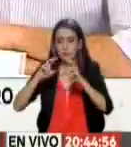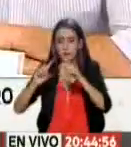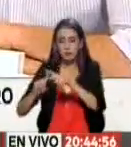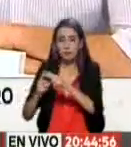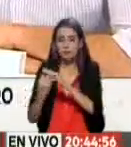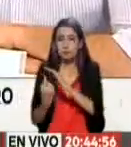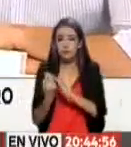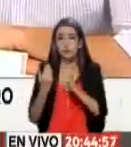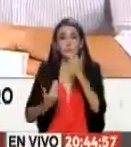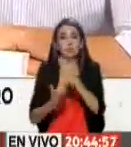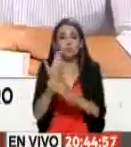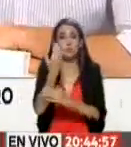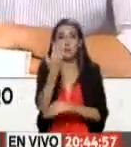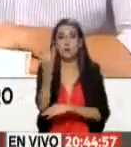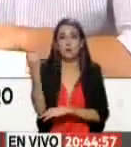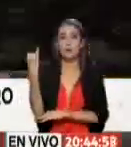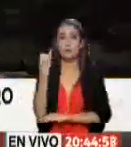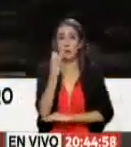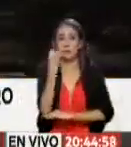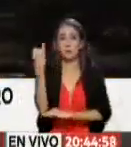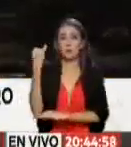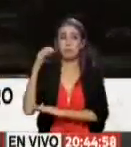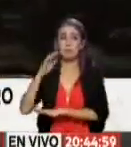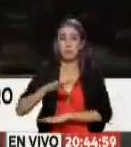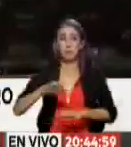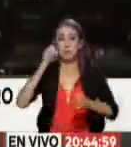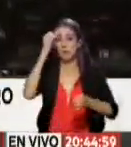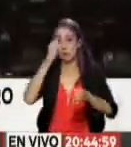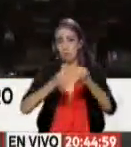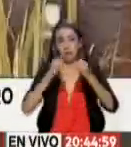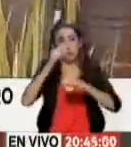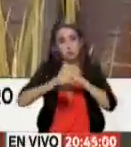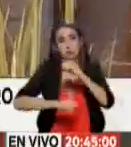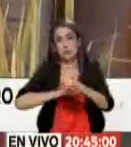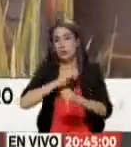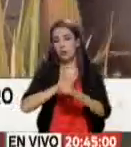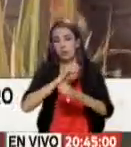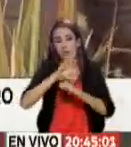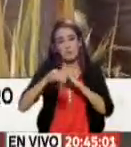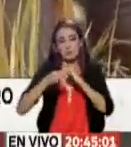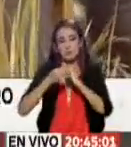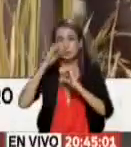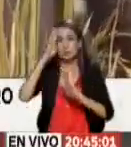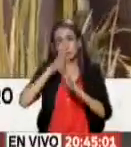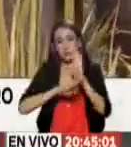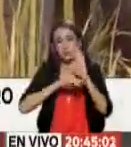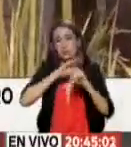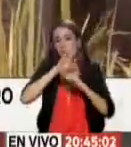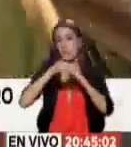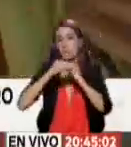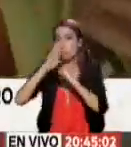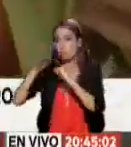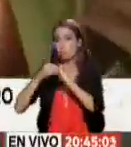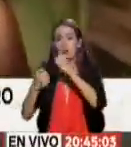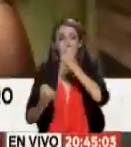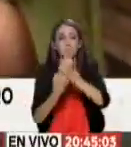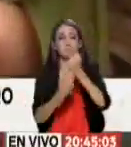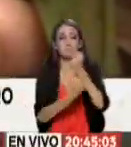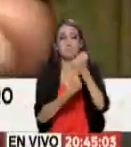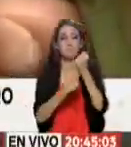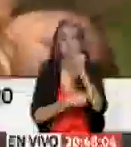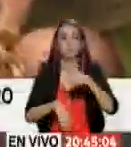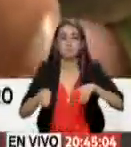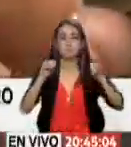embargo, el ministro de Agricultura, Javier Lasso, afirma que en los últimos años su aporte se ha visto disminuido y busca repotenciarlo a